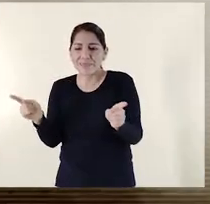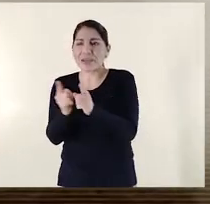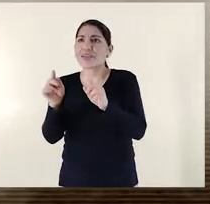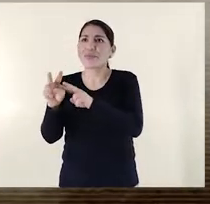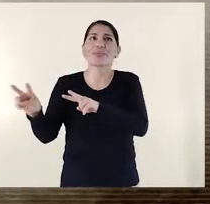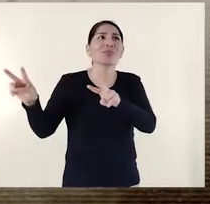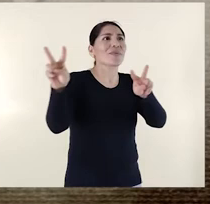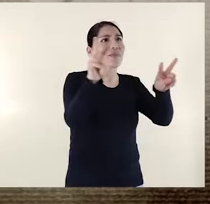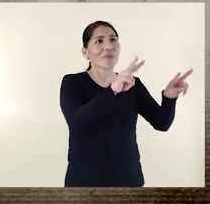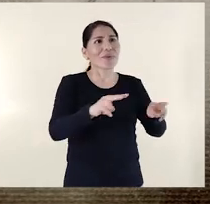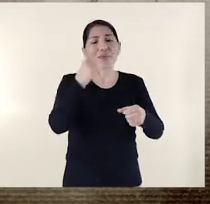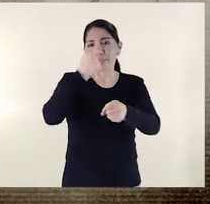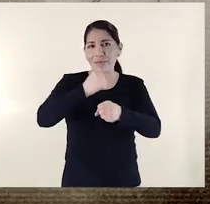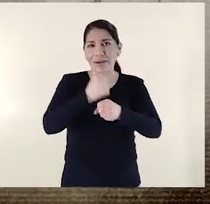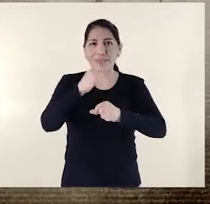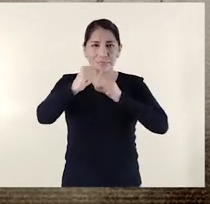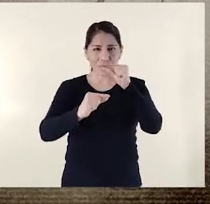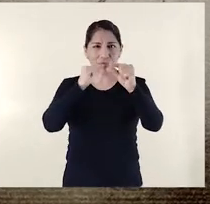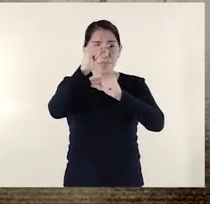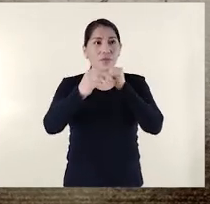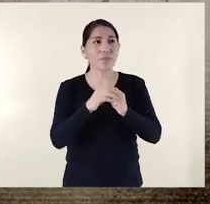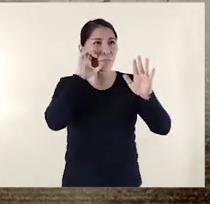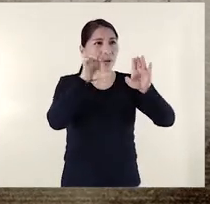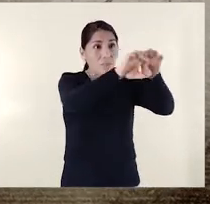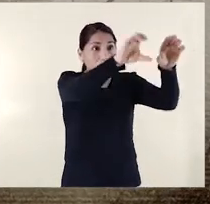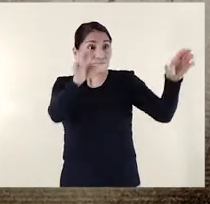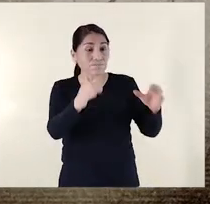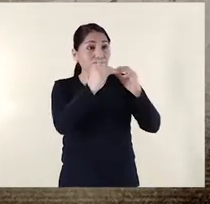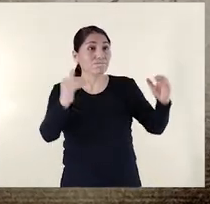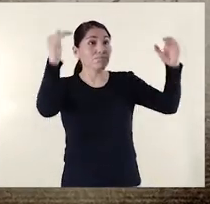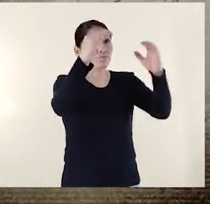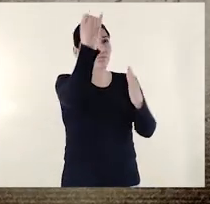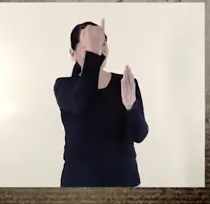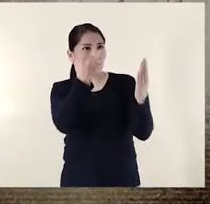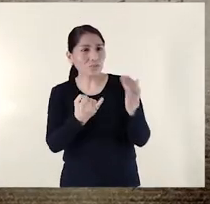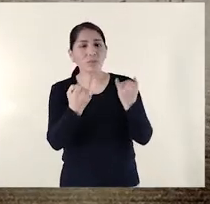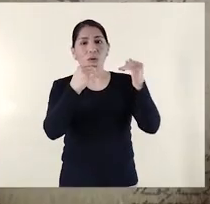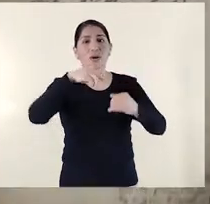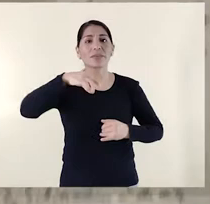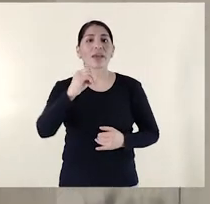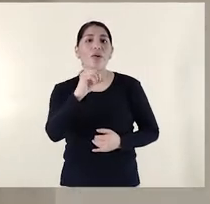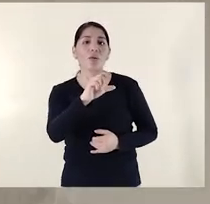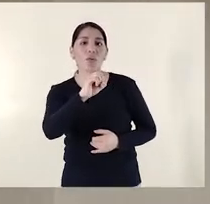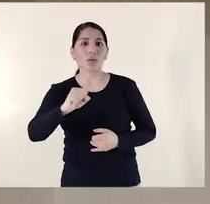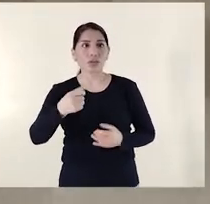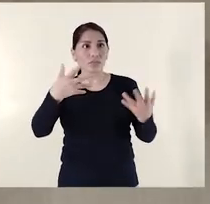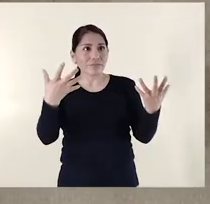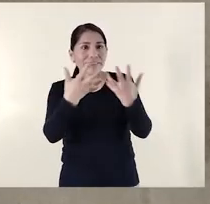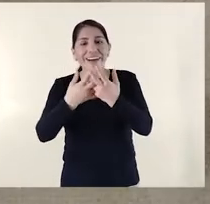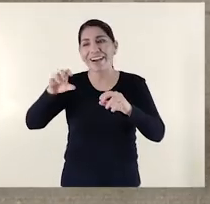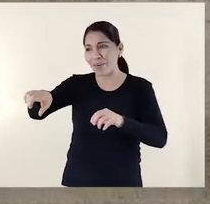iglesia en donde todos los elementos de esta han sido trabajados a escala. El retablo mayor, también neogótico, tiene una